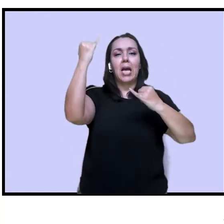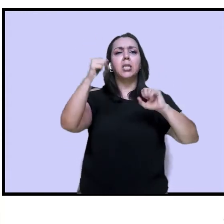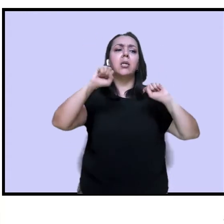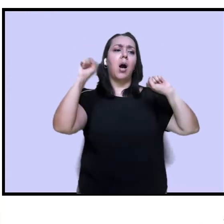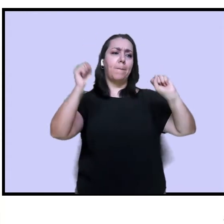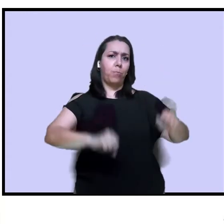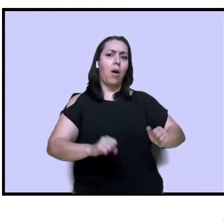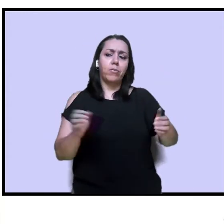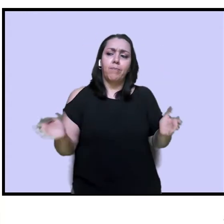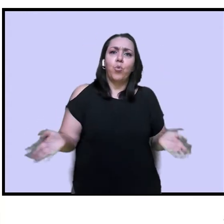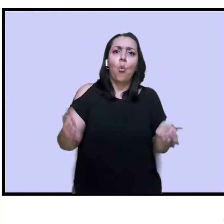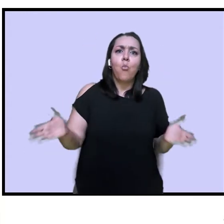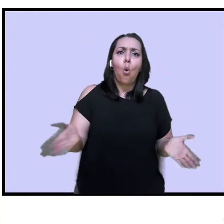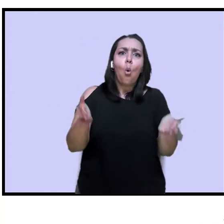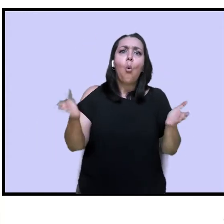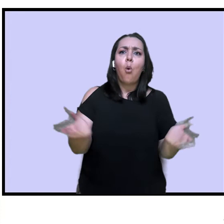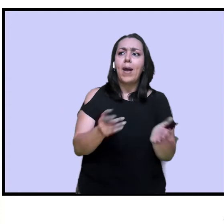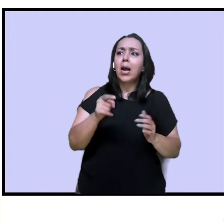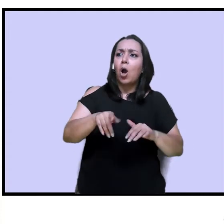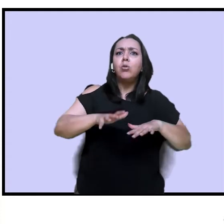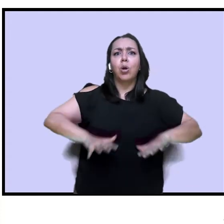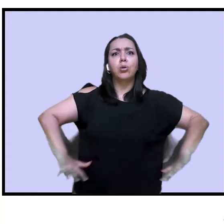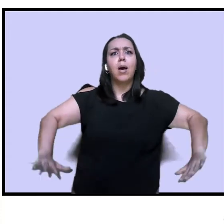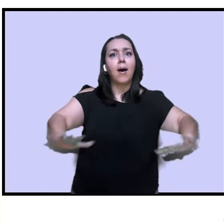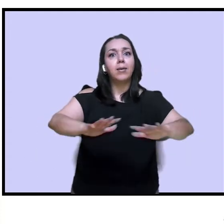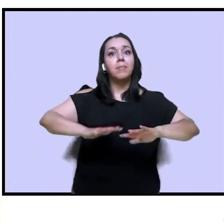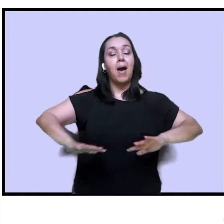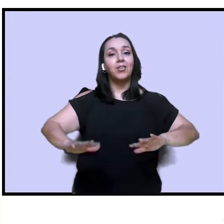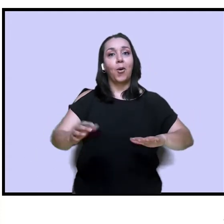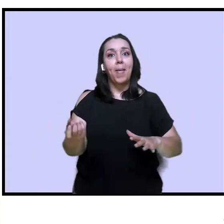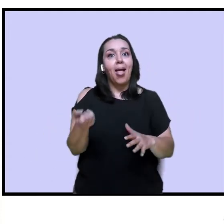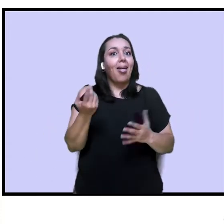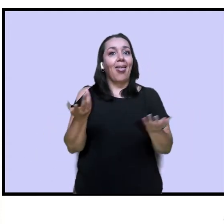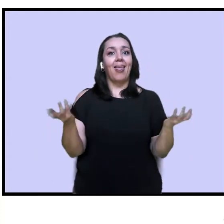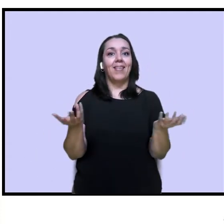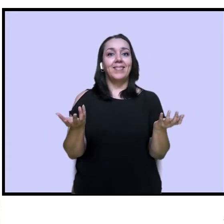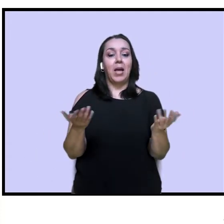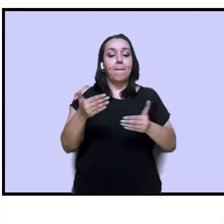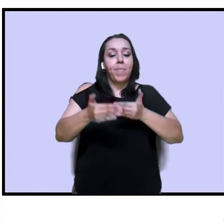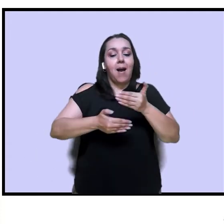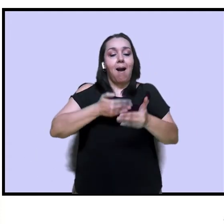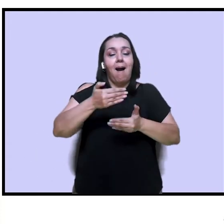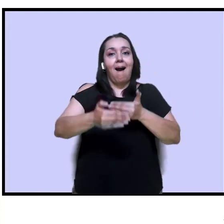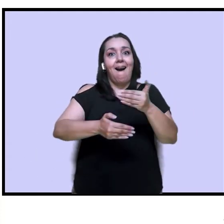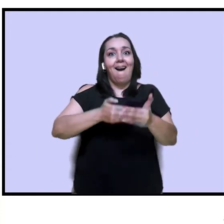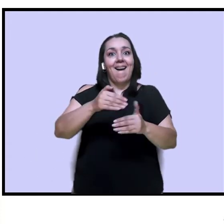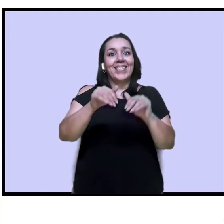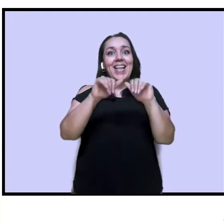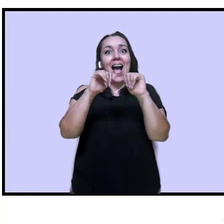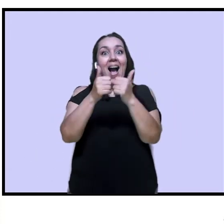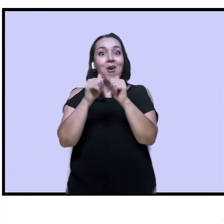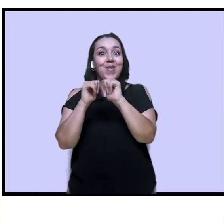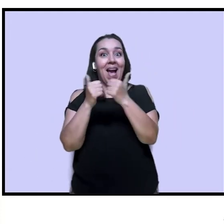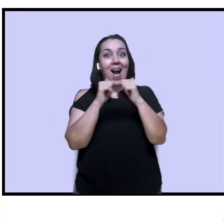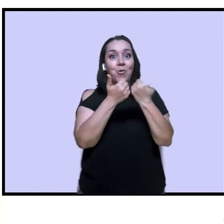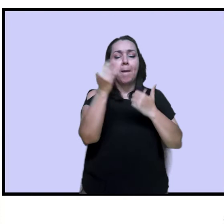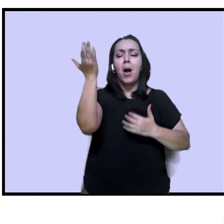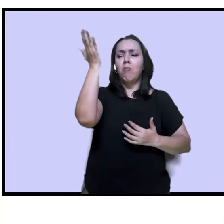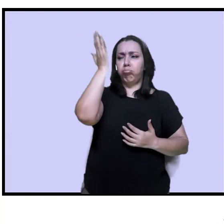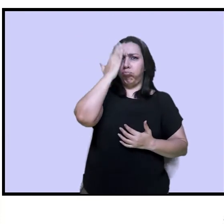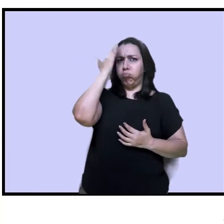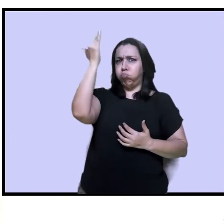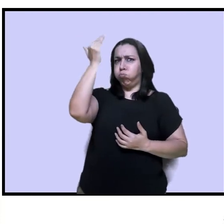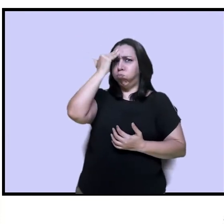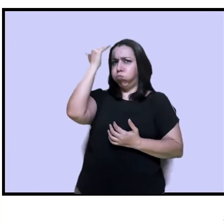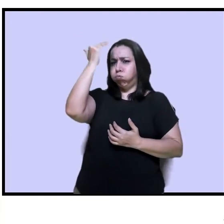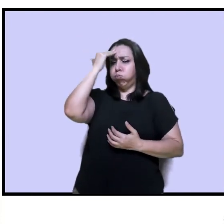ideas de lo que se puede promover en estos espacios, que es procesos de aula para el